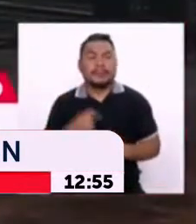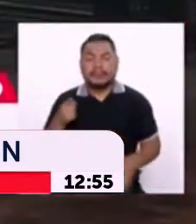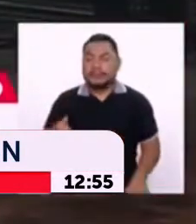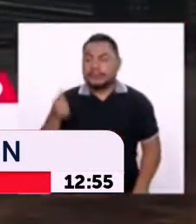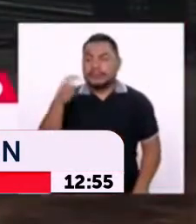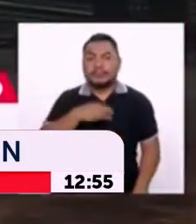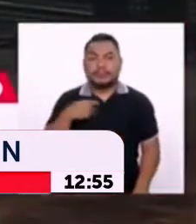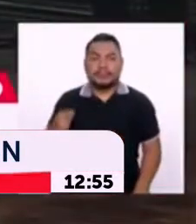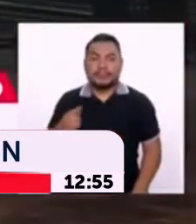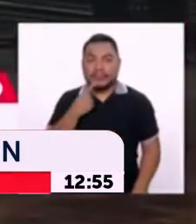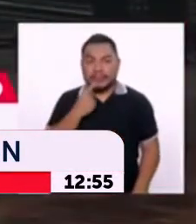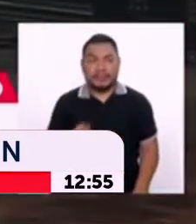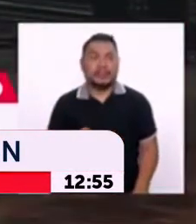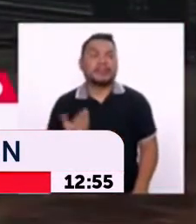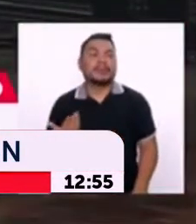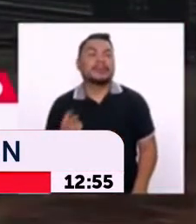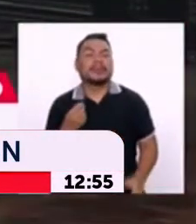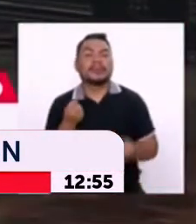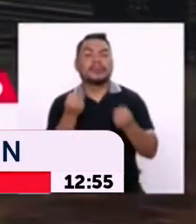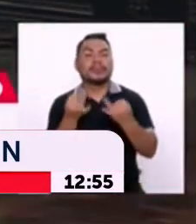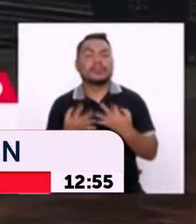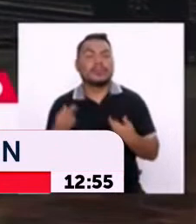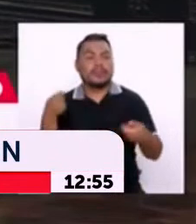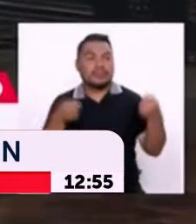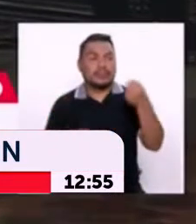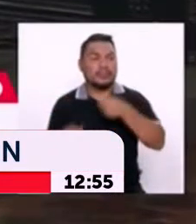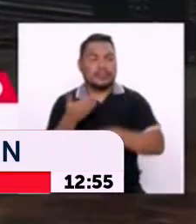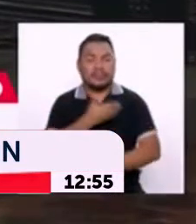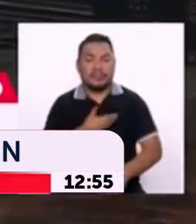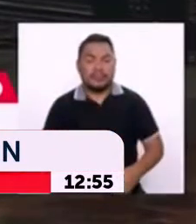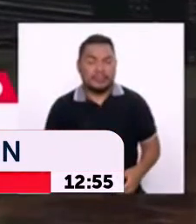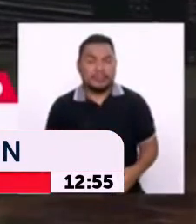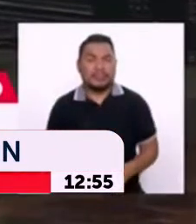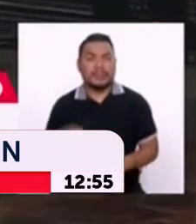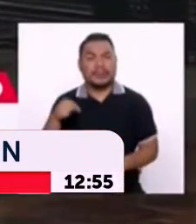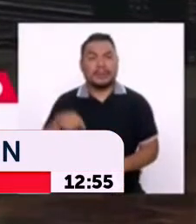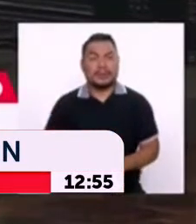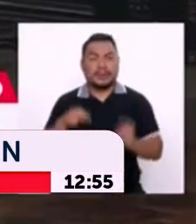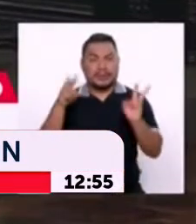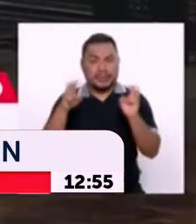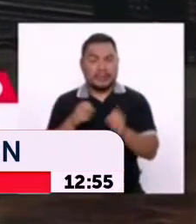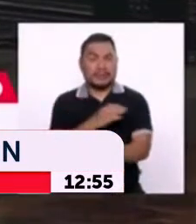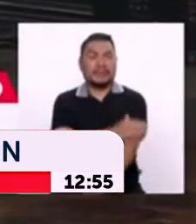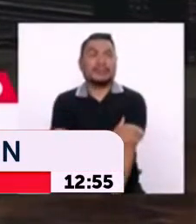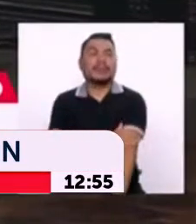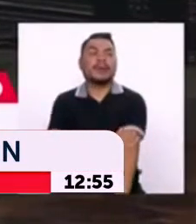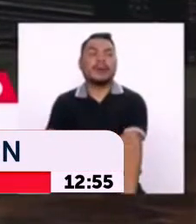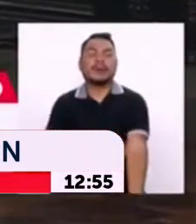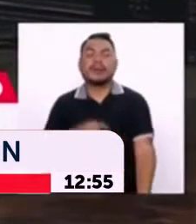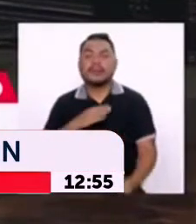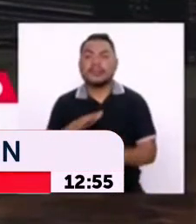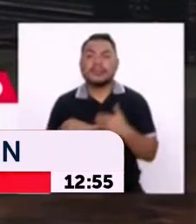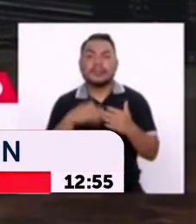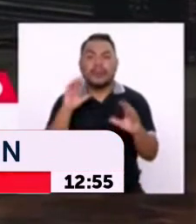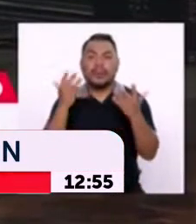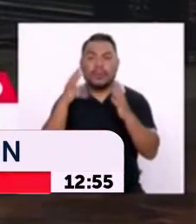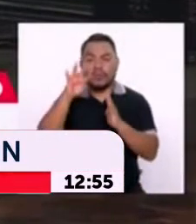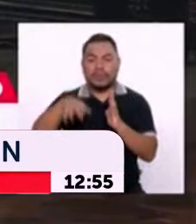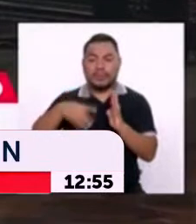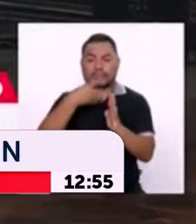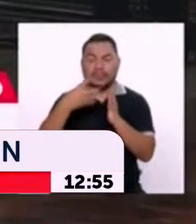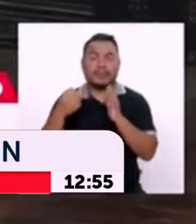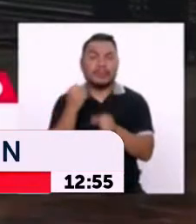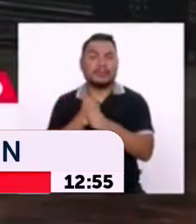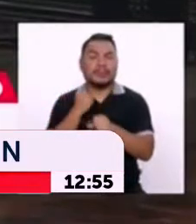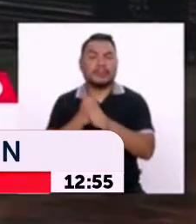señora presidenta hizo alusión a las cifras de la inversión pública, y en este caso, el cuadro comparativo